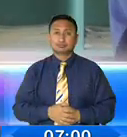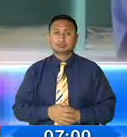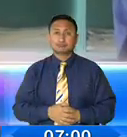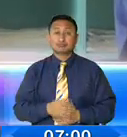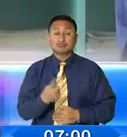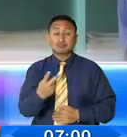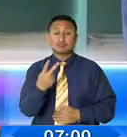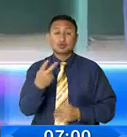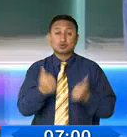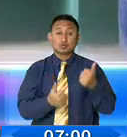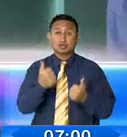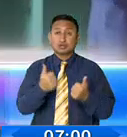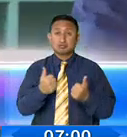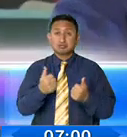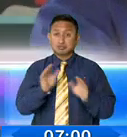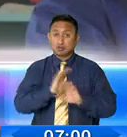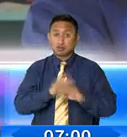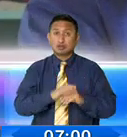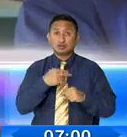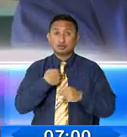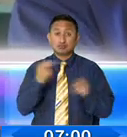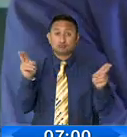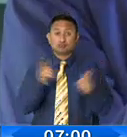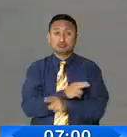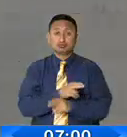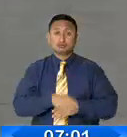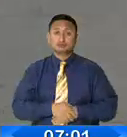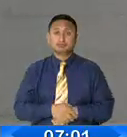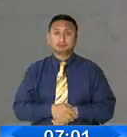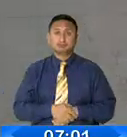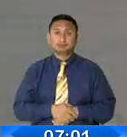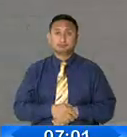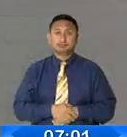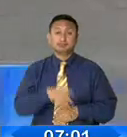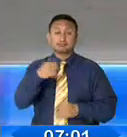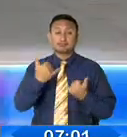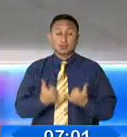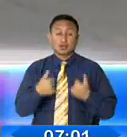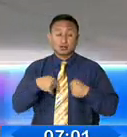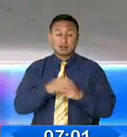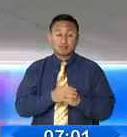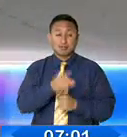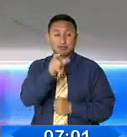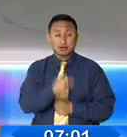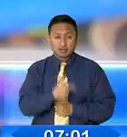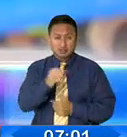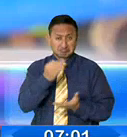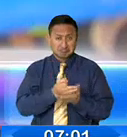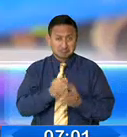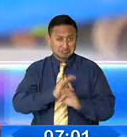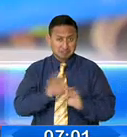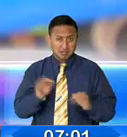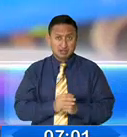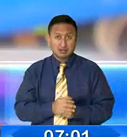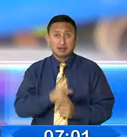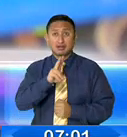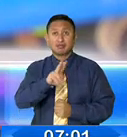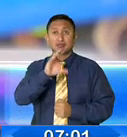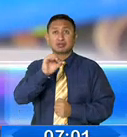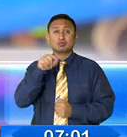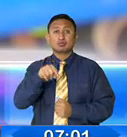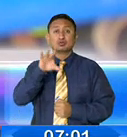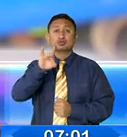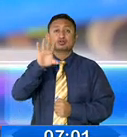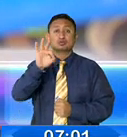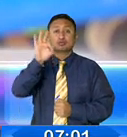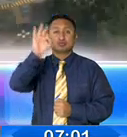representa, anulamos el voto. El ausentismo en este balotaje se ubicó en un 20.89%